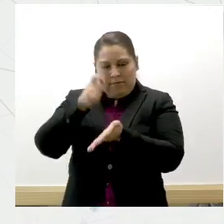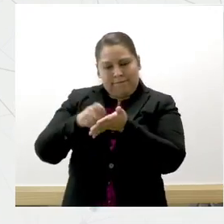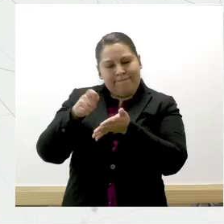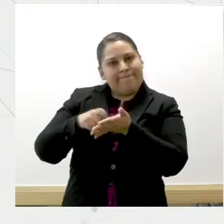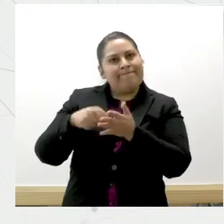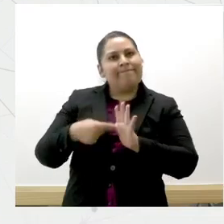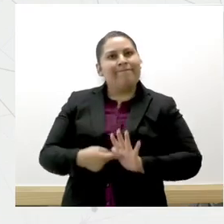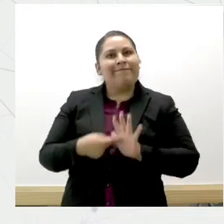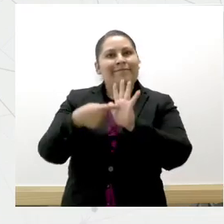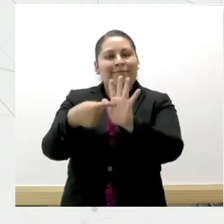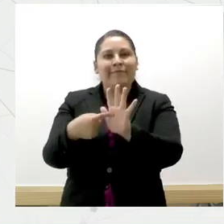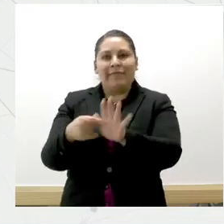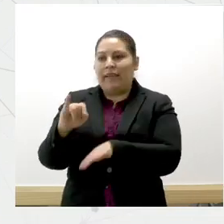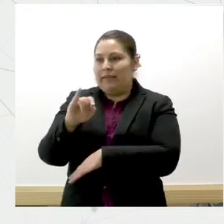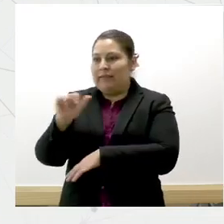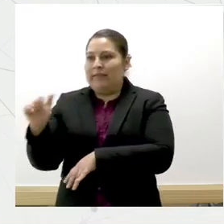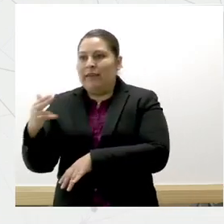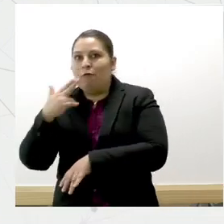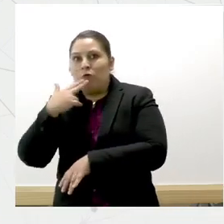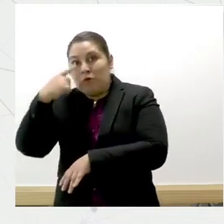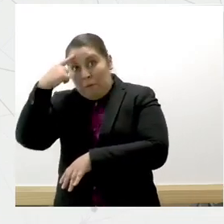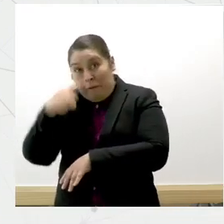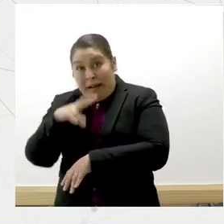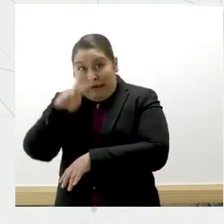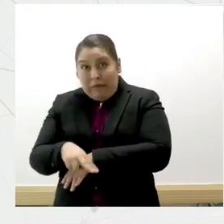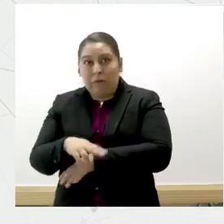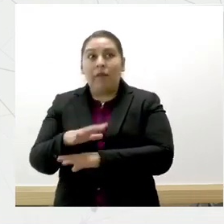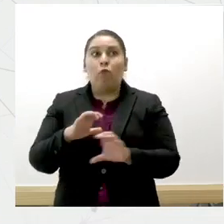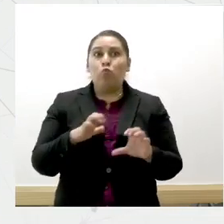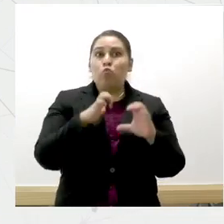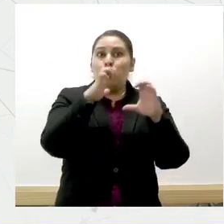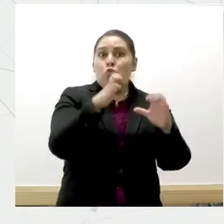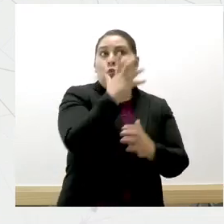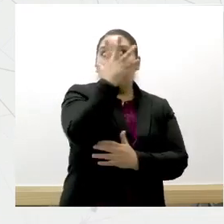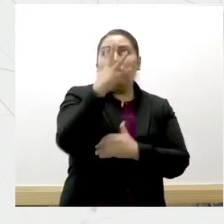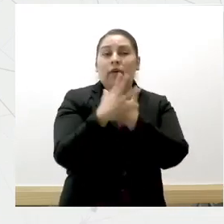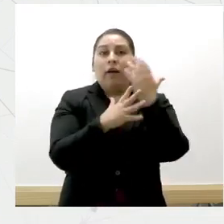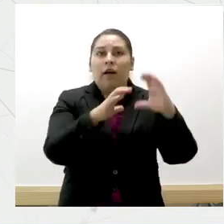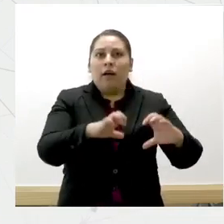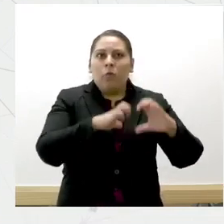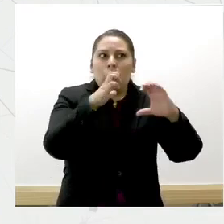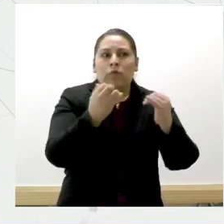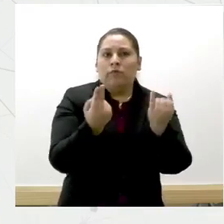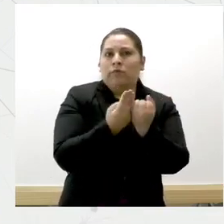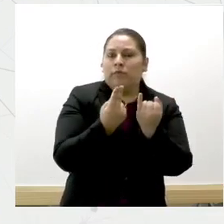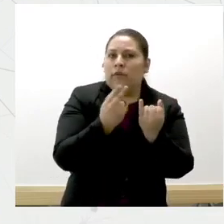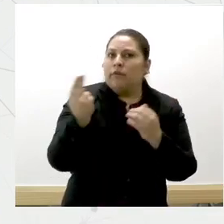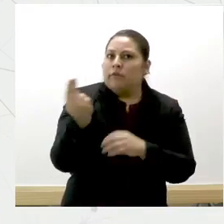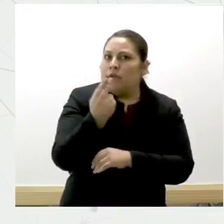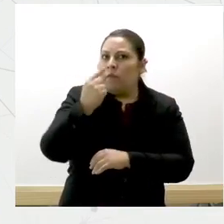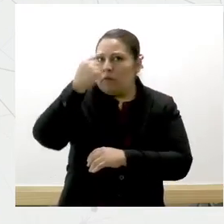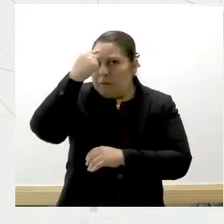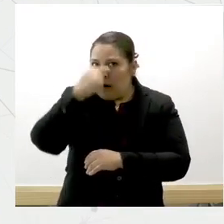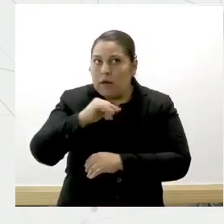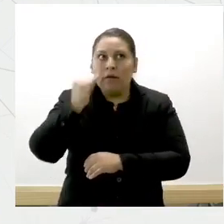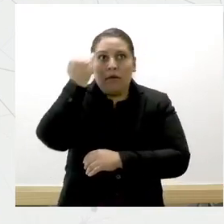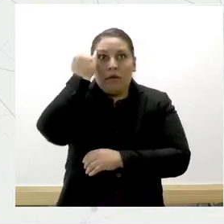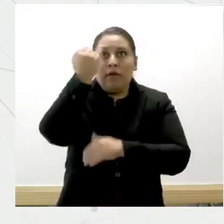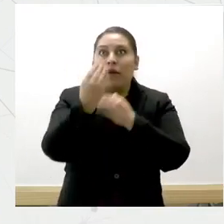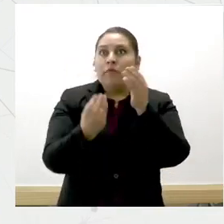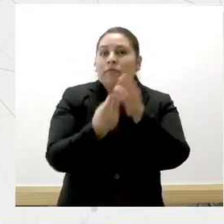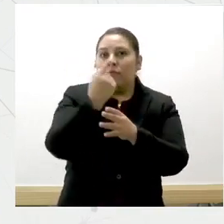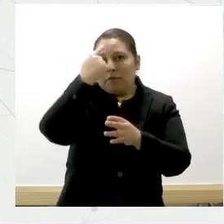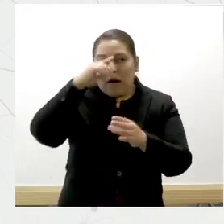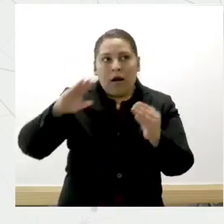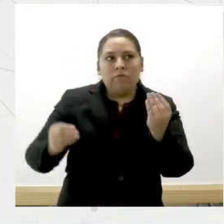para alcanzar los objetivos del desarrollo sostenible y la Agenda 2030, ¿no?, a través de la innovación, a través de una visión ética y responsable y